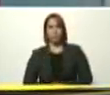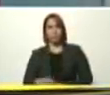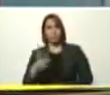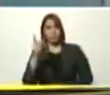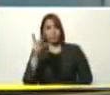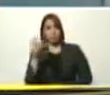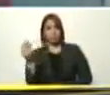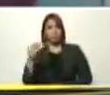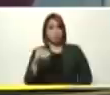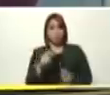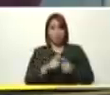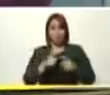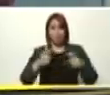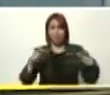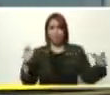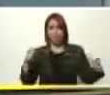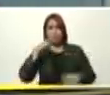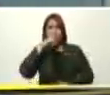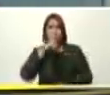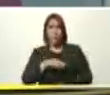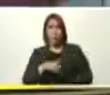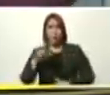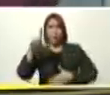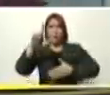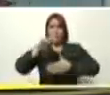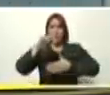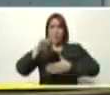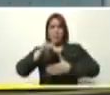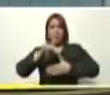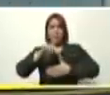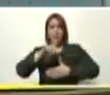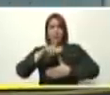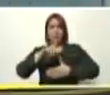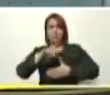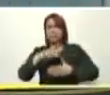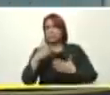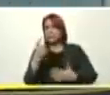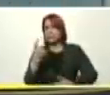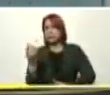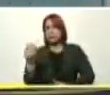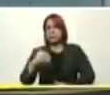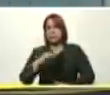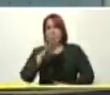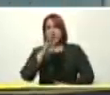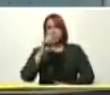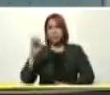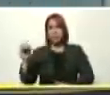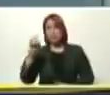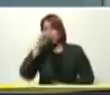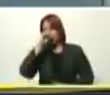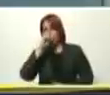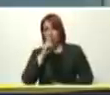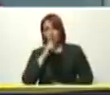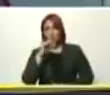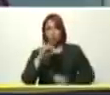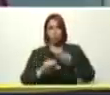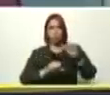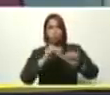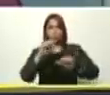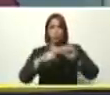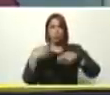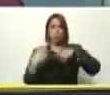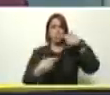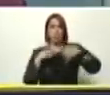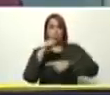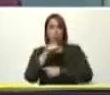más largo de la historia de América en 500 años. Un ciclo revolucionario que ha tenido